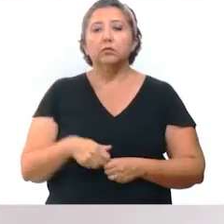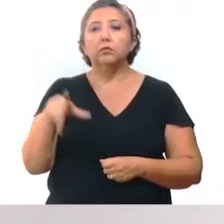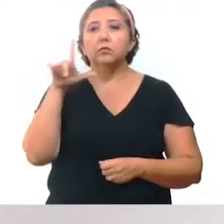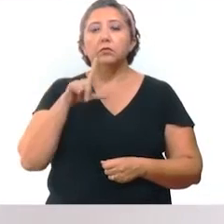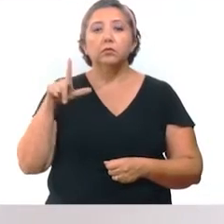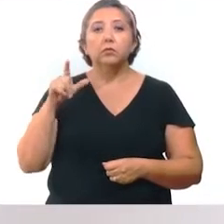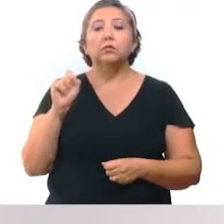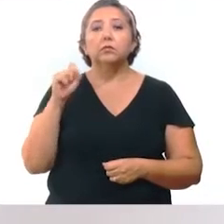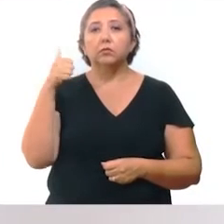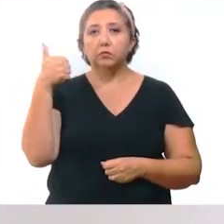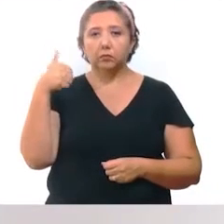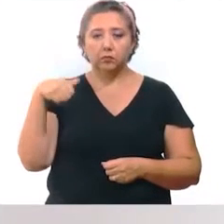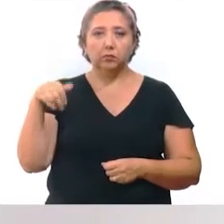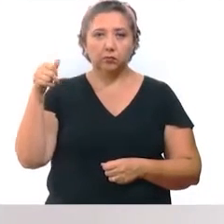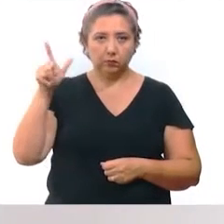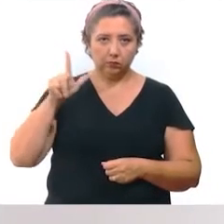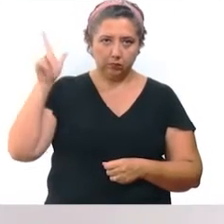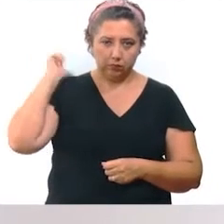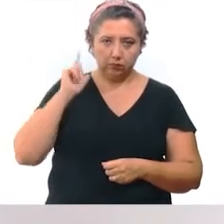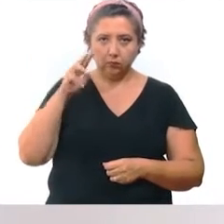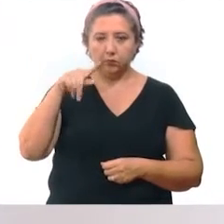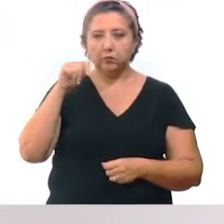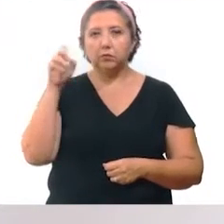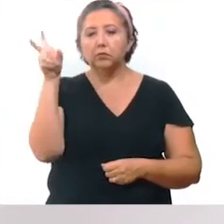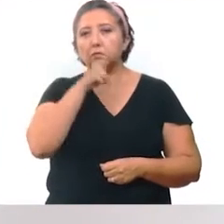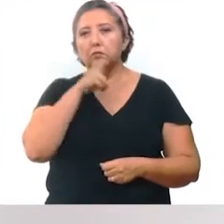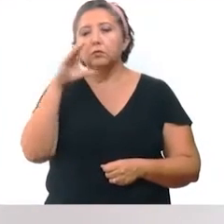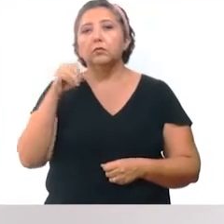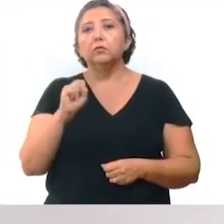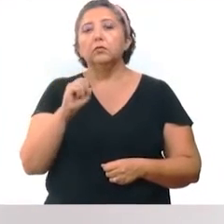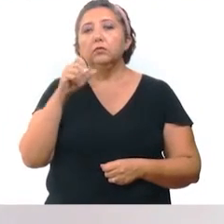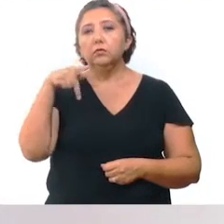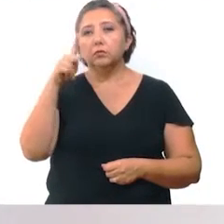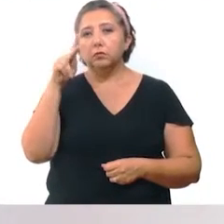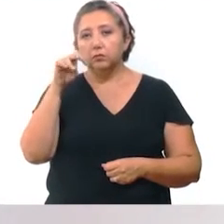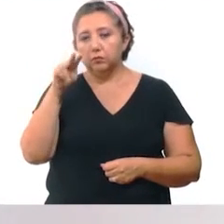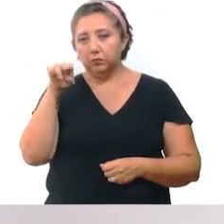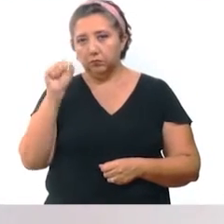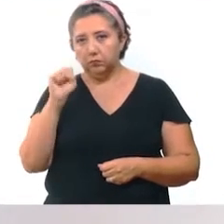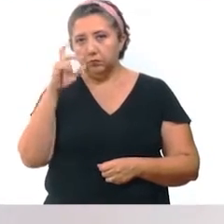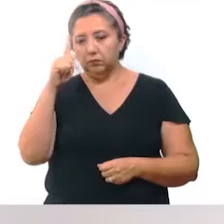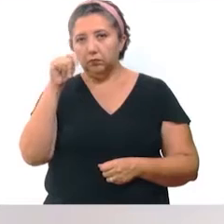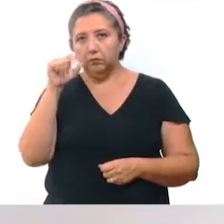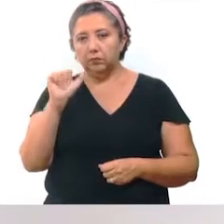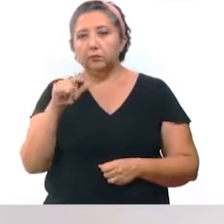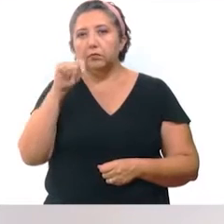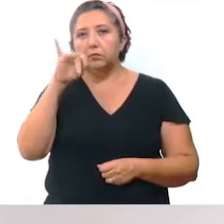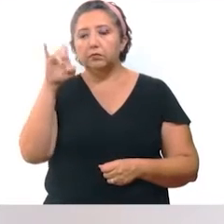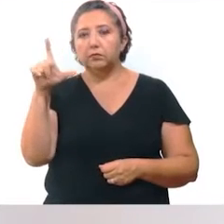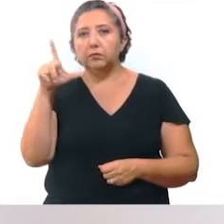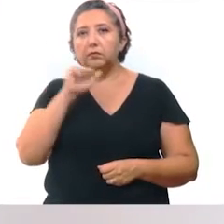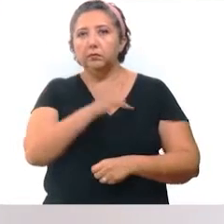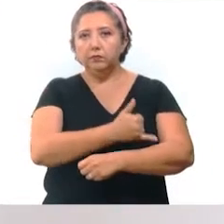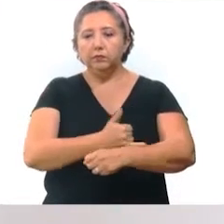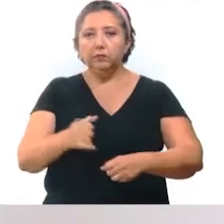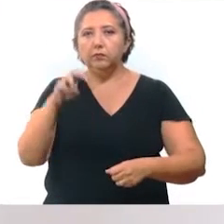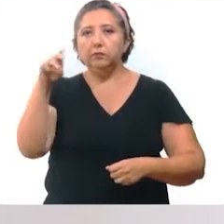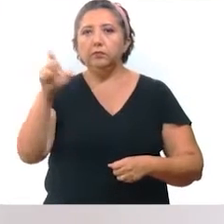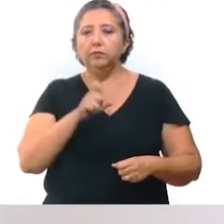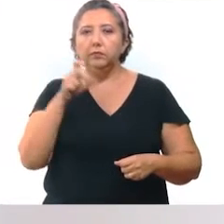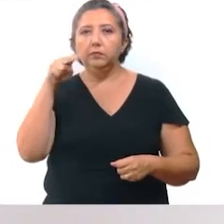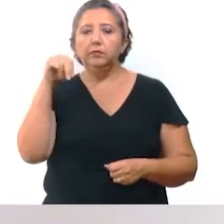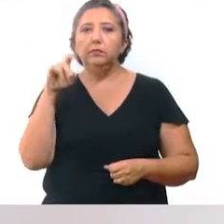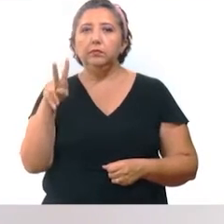lunes 26 de abril, los adultos mayores de Motul, Valladolid, Concal, Cagua, Cuncunul, Espita, Ticul, Aquil, Izamal,